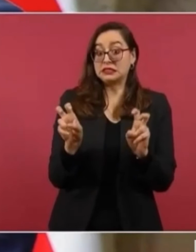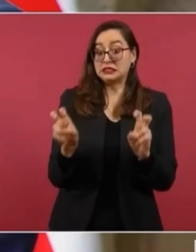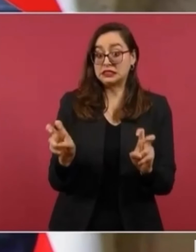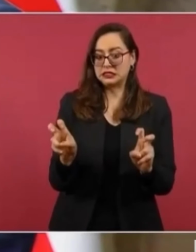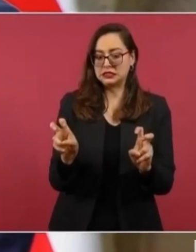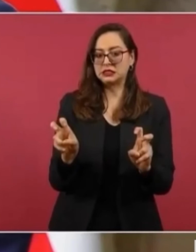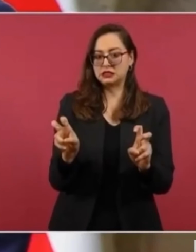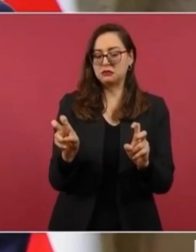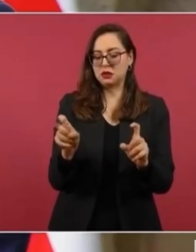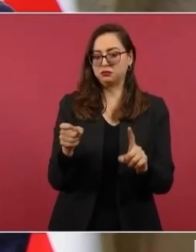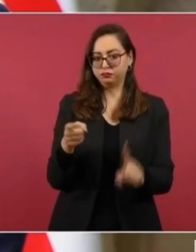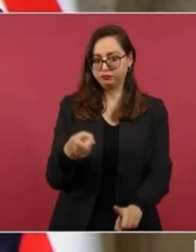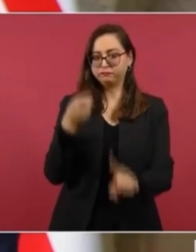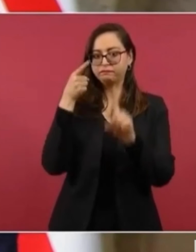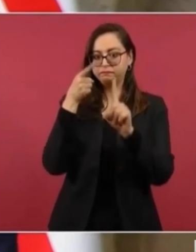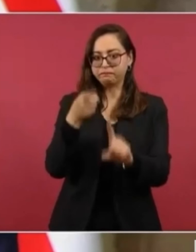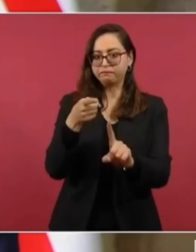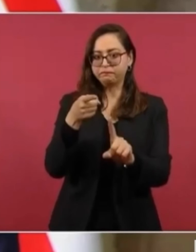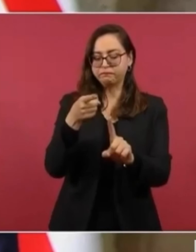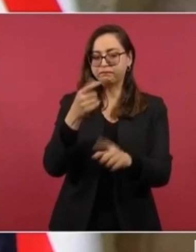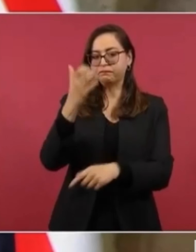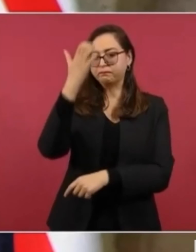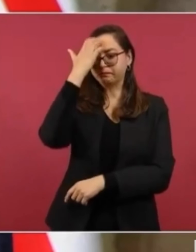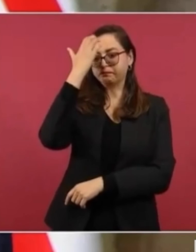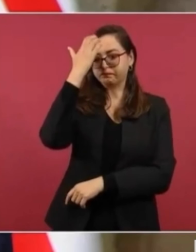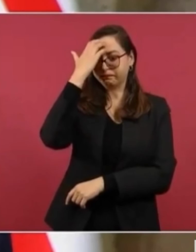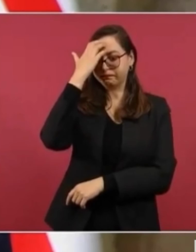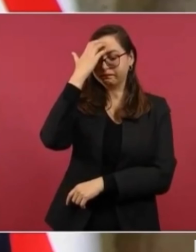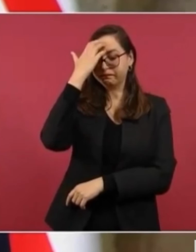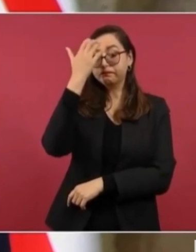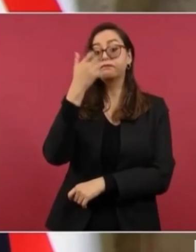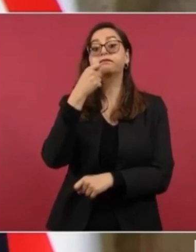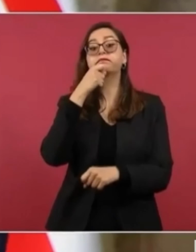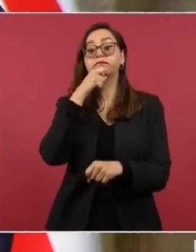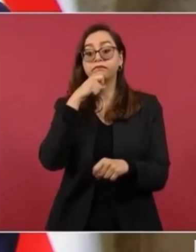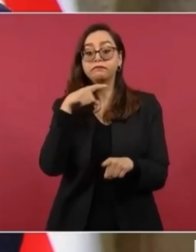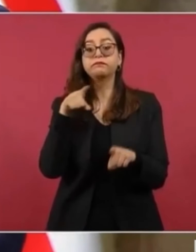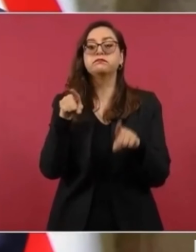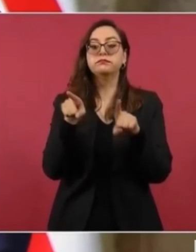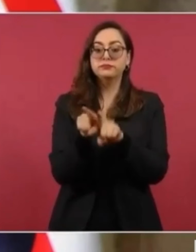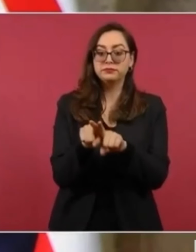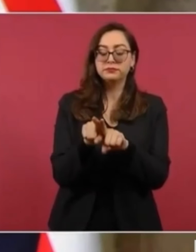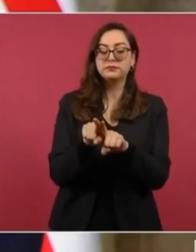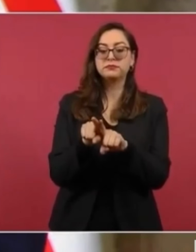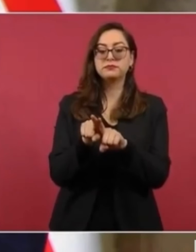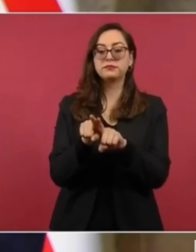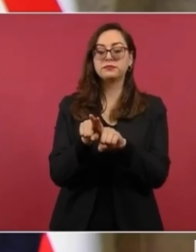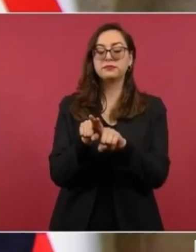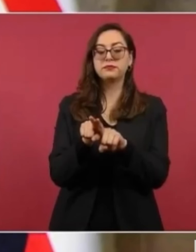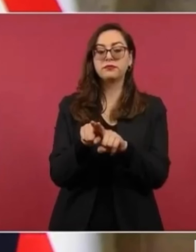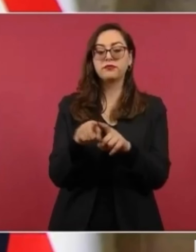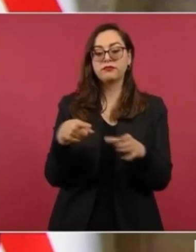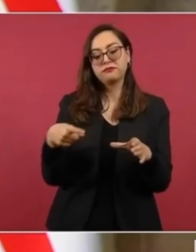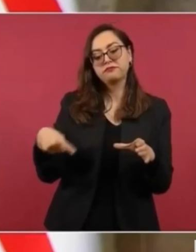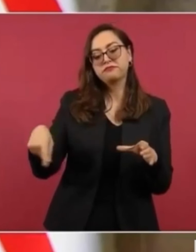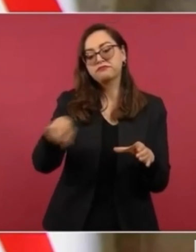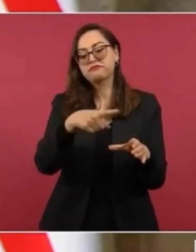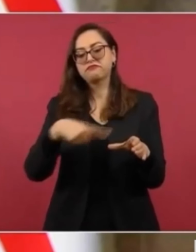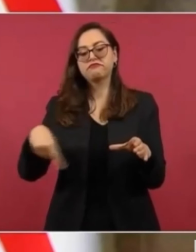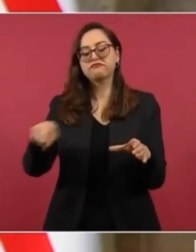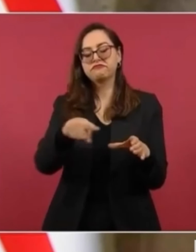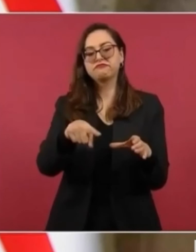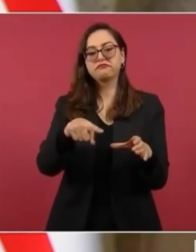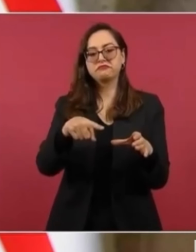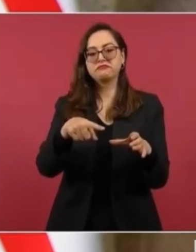de la materia, del tema en cuestión, contarán con nuestra absoluta